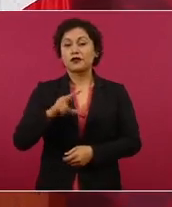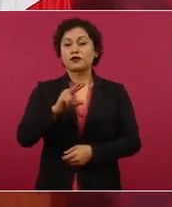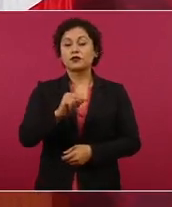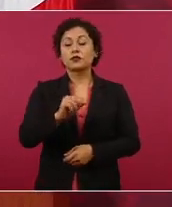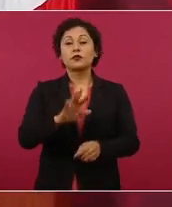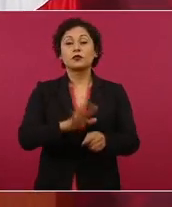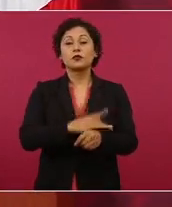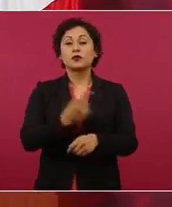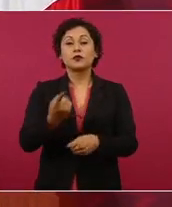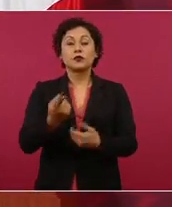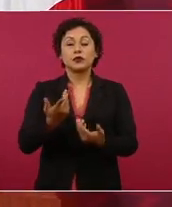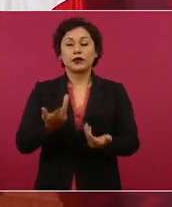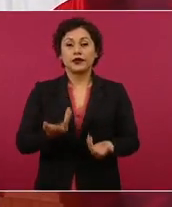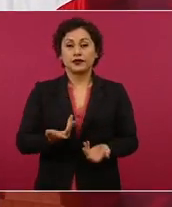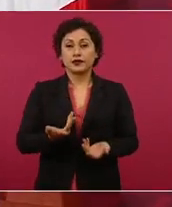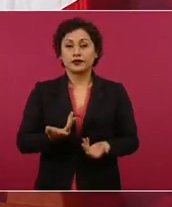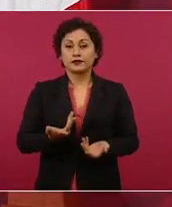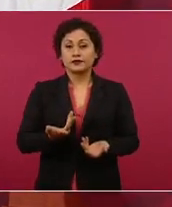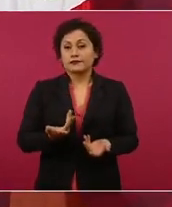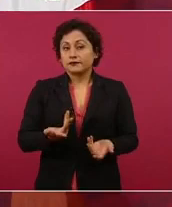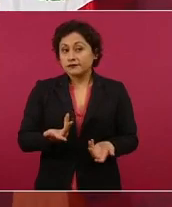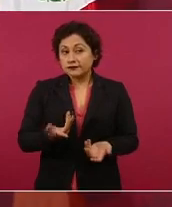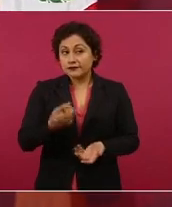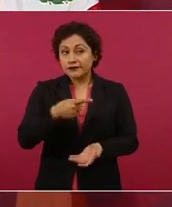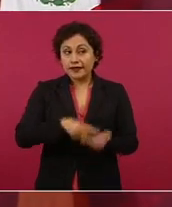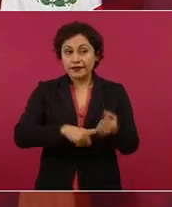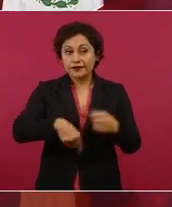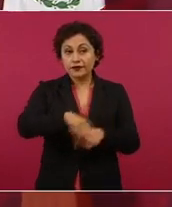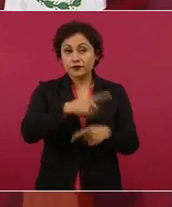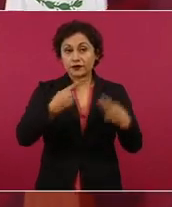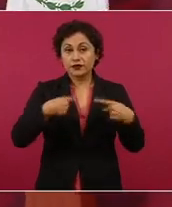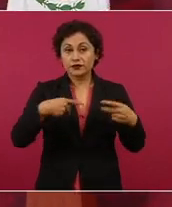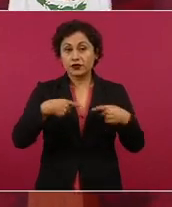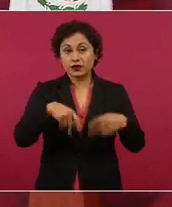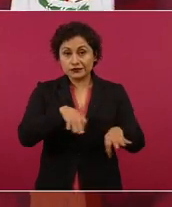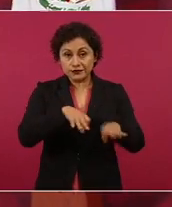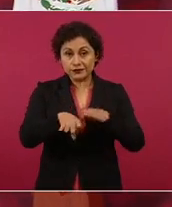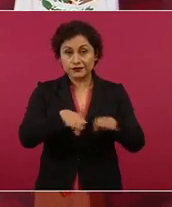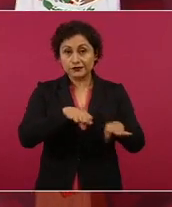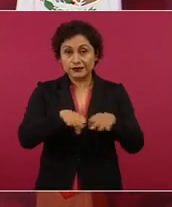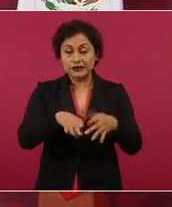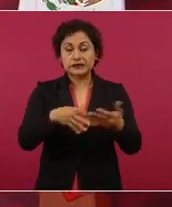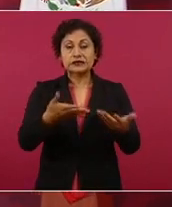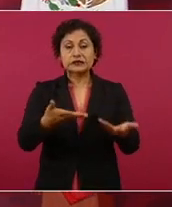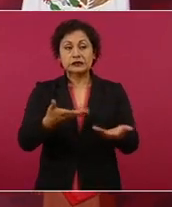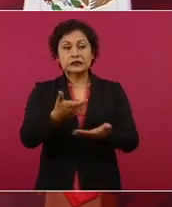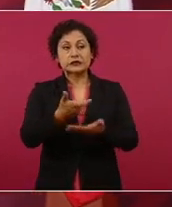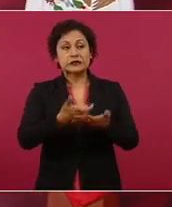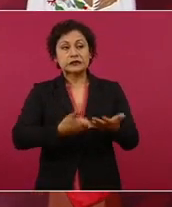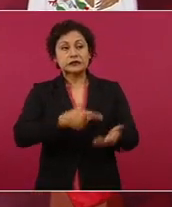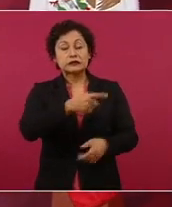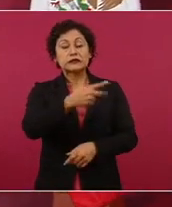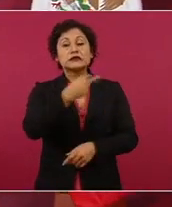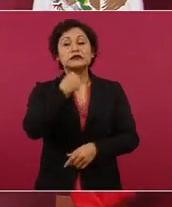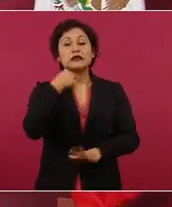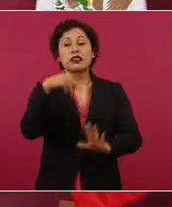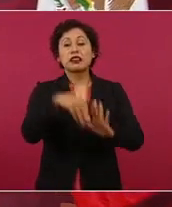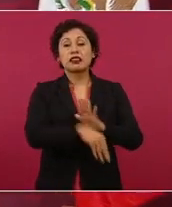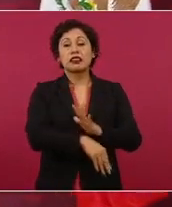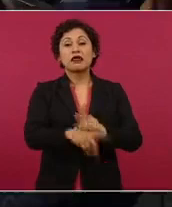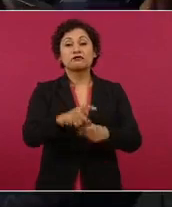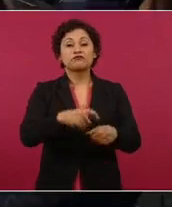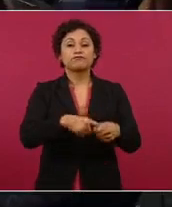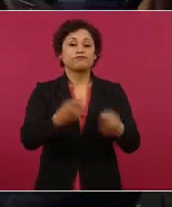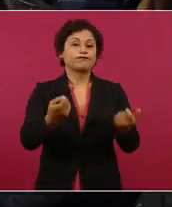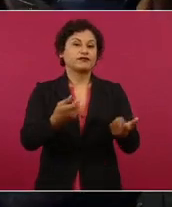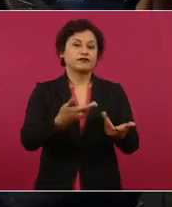medio la fuente de trabajo y la importancia que tiene esta